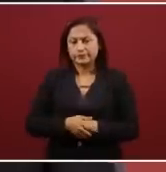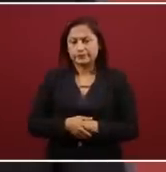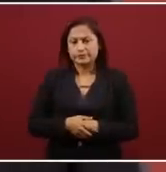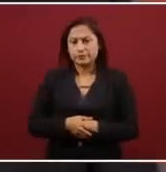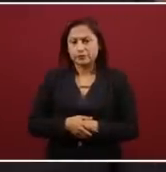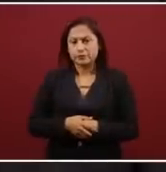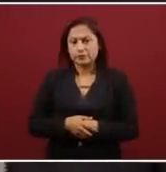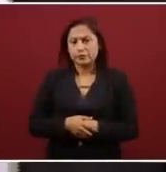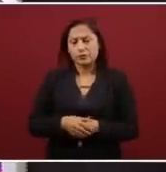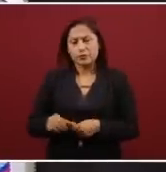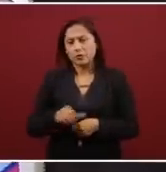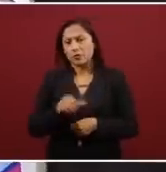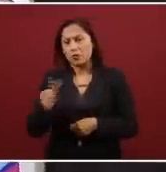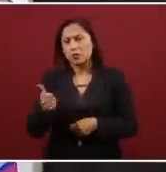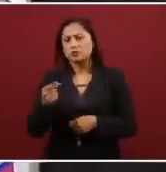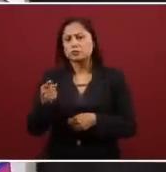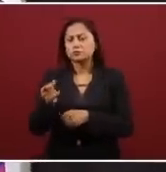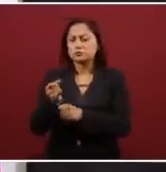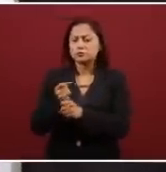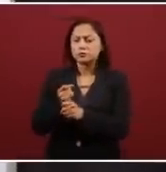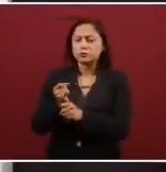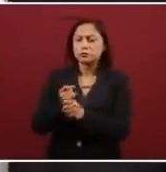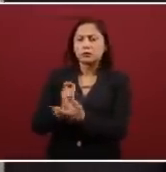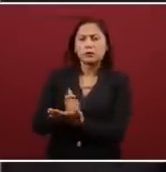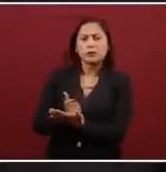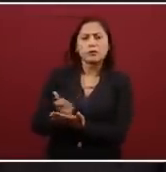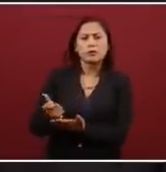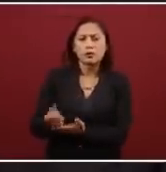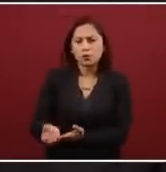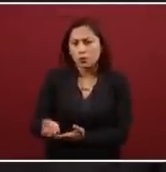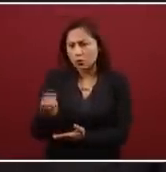cuánto ganan, porque